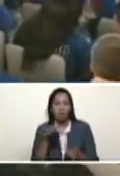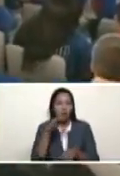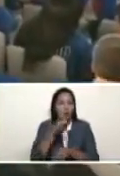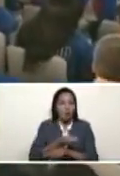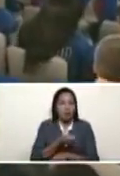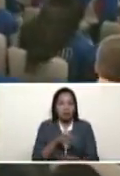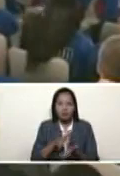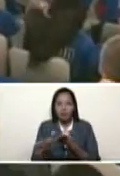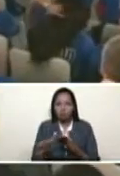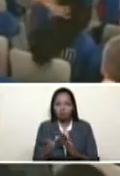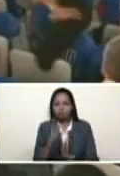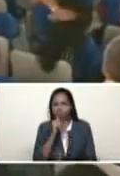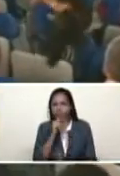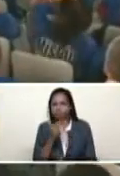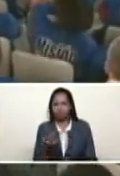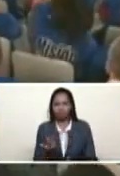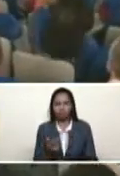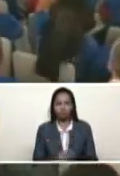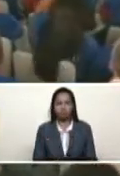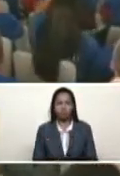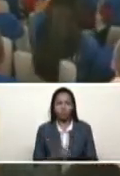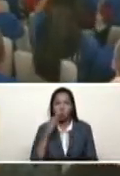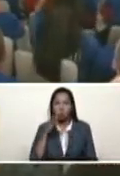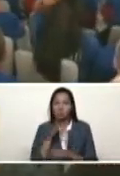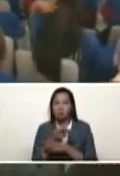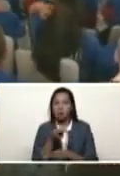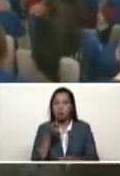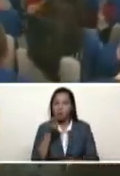Como le decía yo ayer en la graduación de médicos,